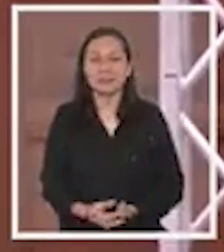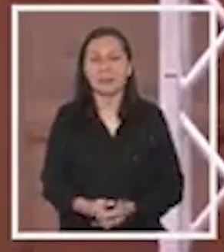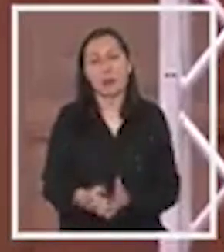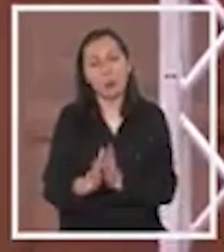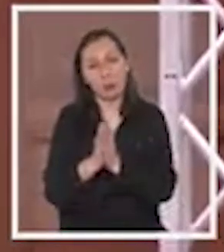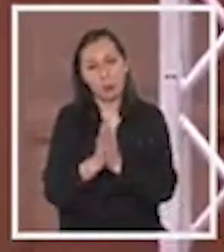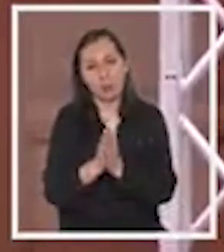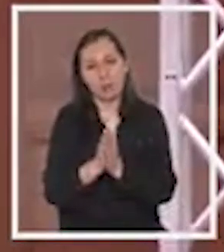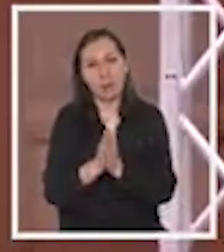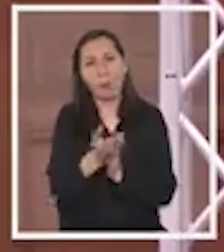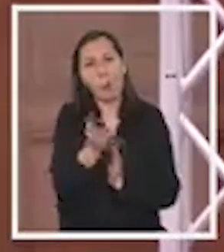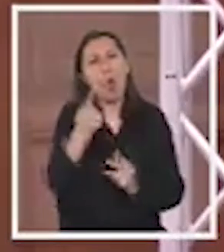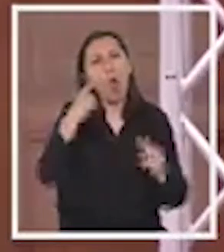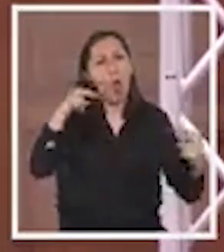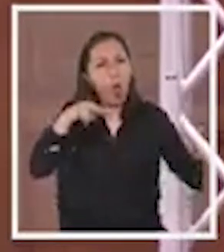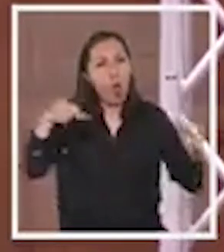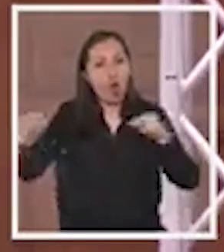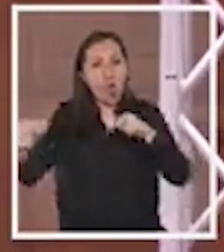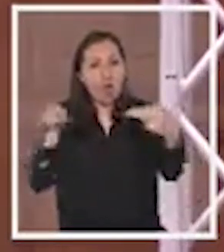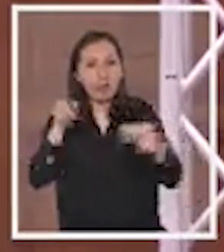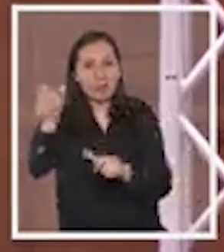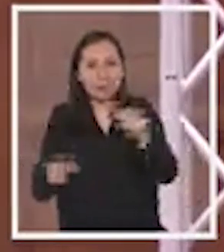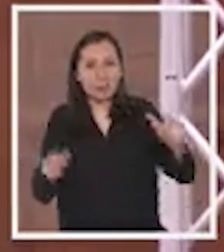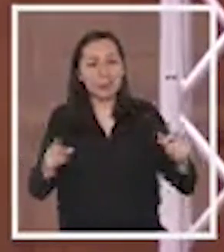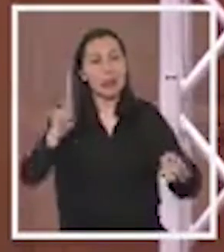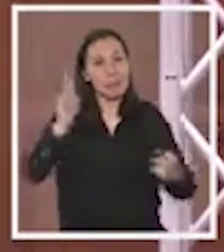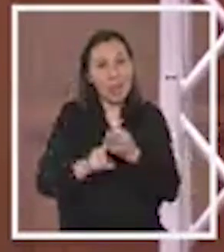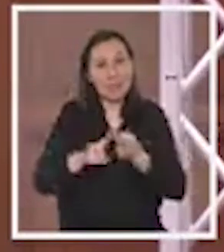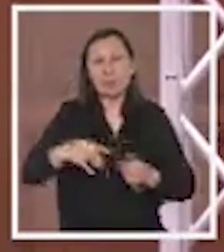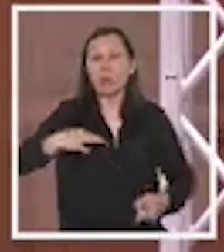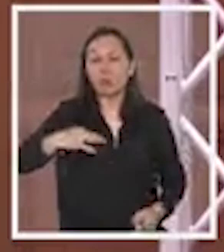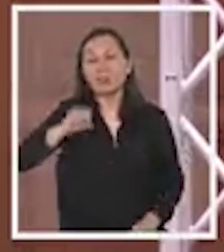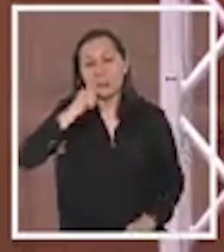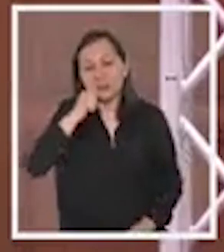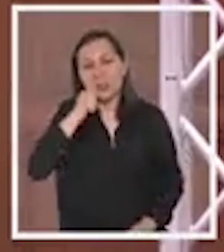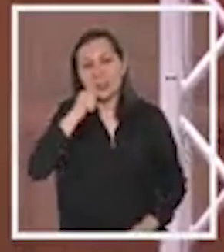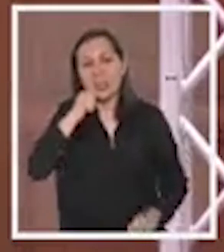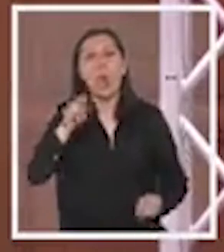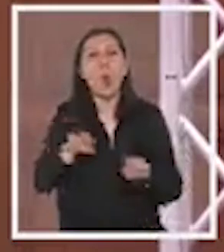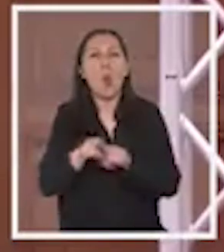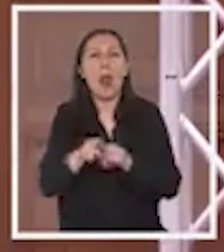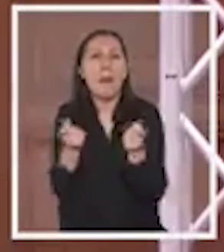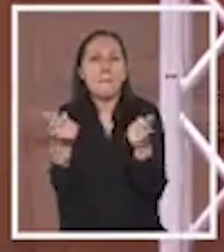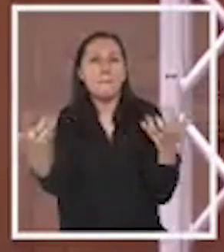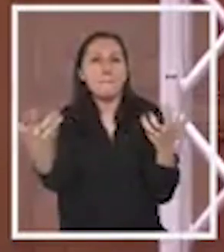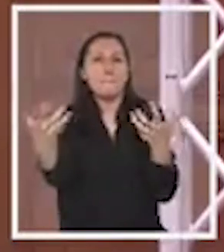por favor, conózcanse. La participación ciudadana es también tejido social,